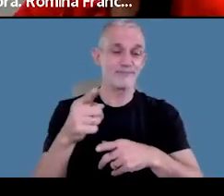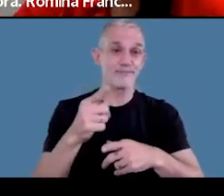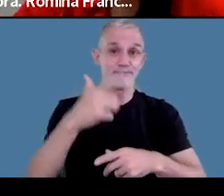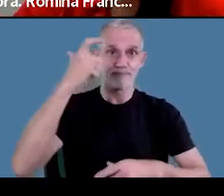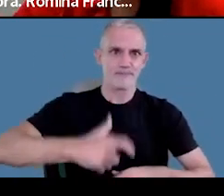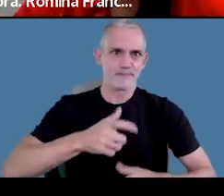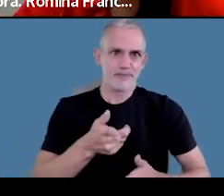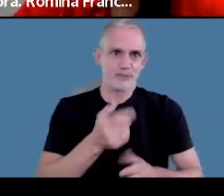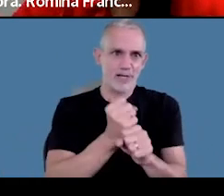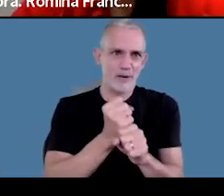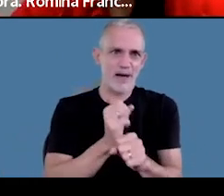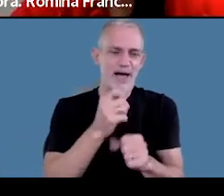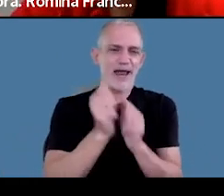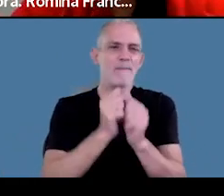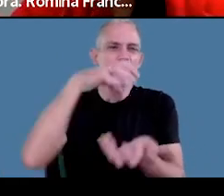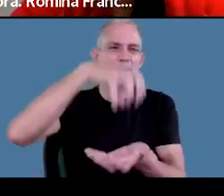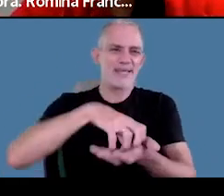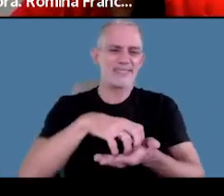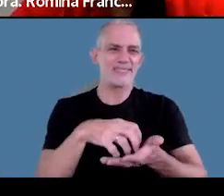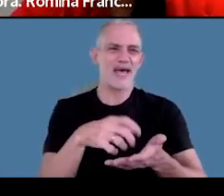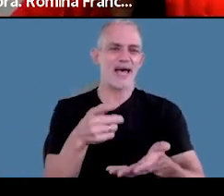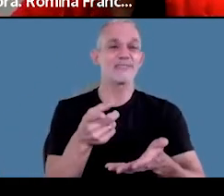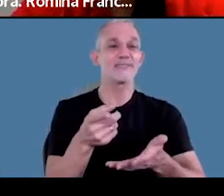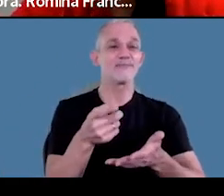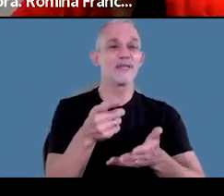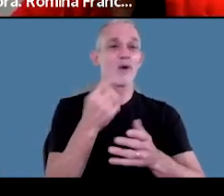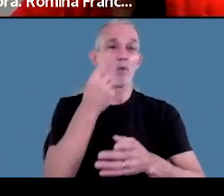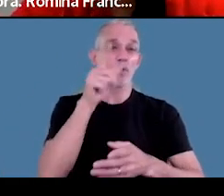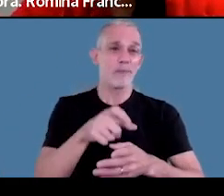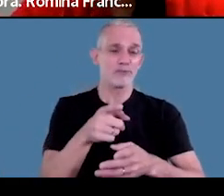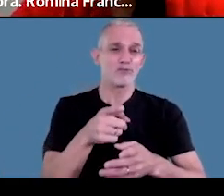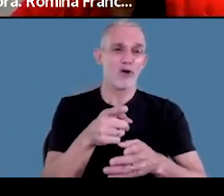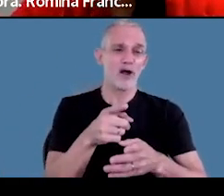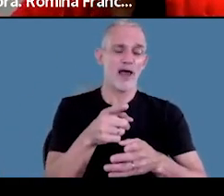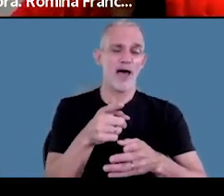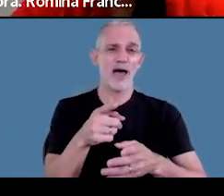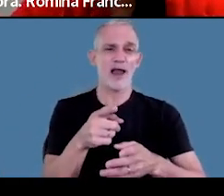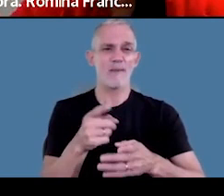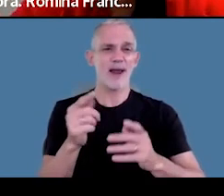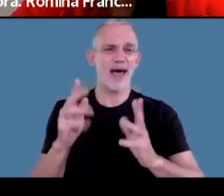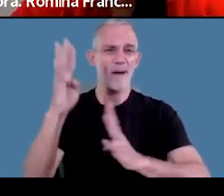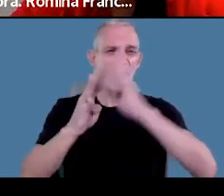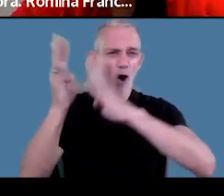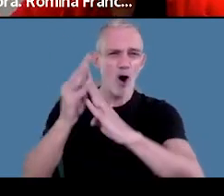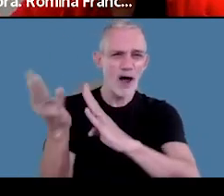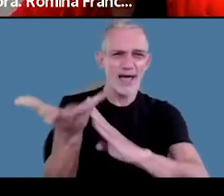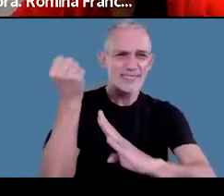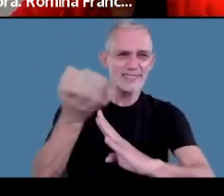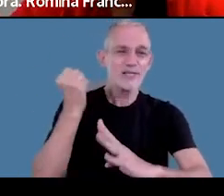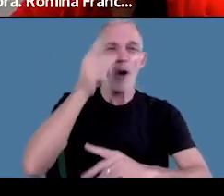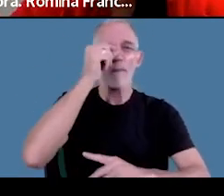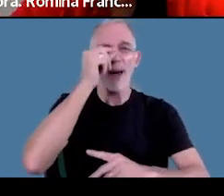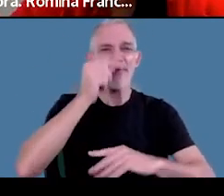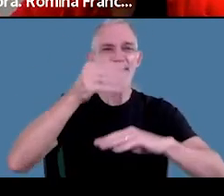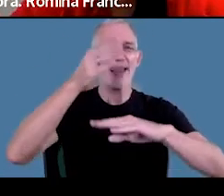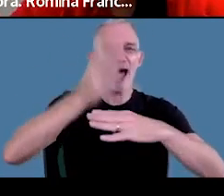de entes. Lo mismo también las existencias de madera cortada o madera